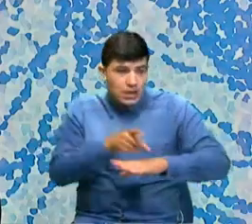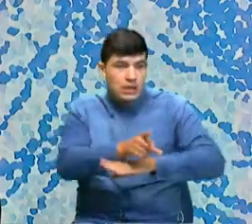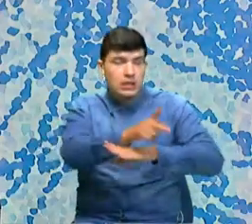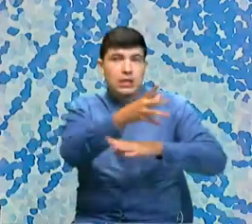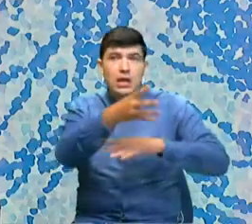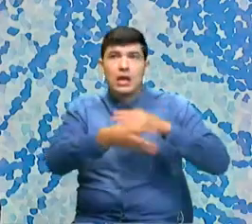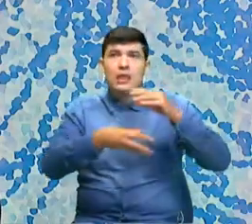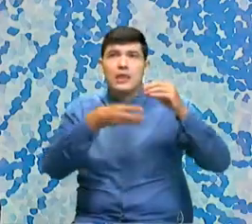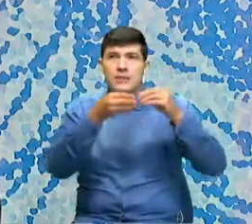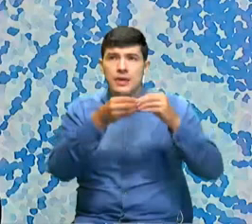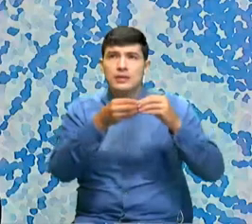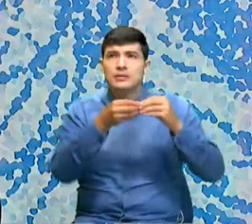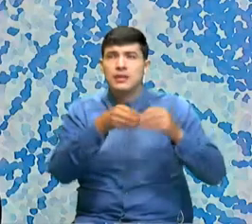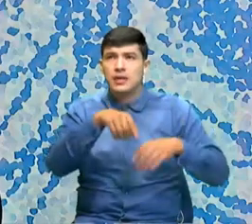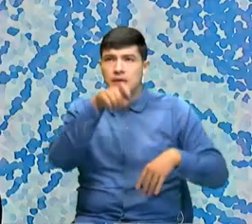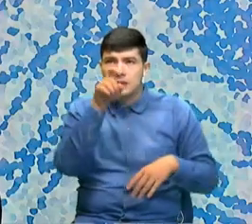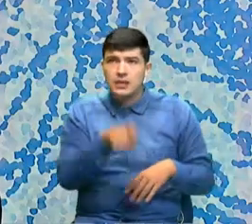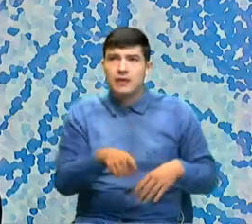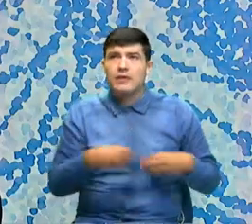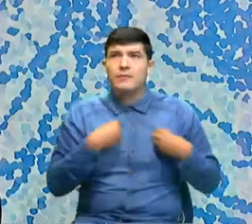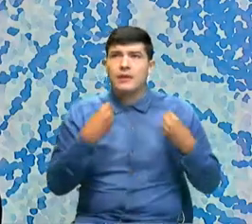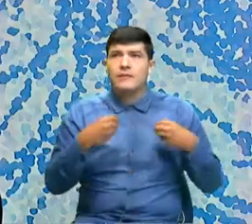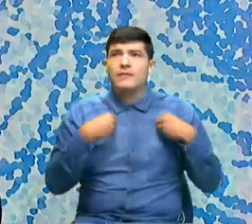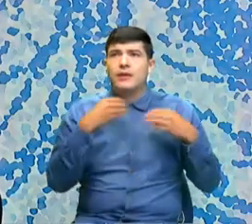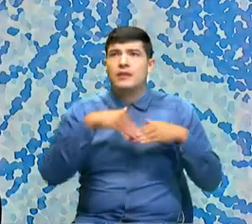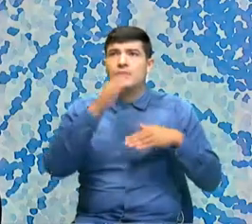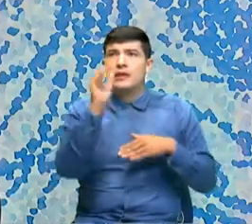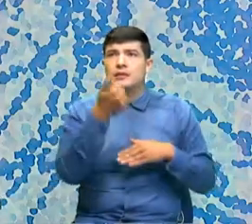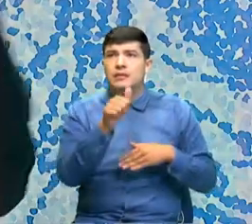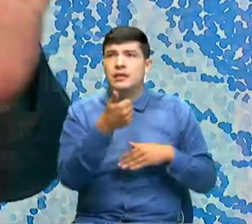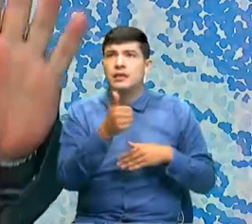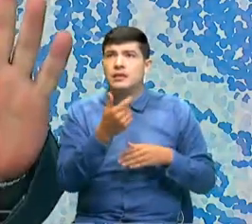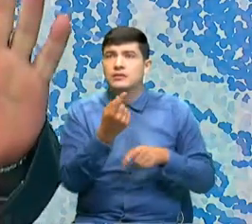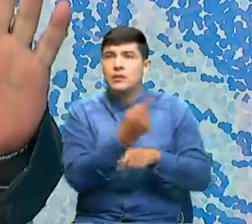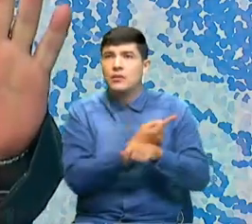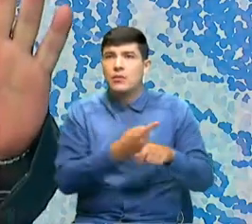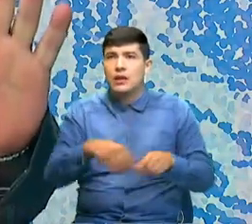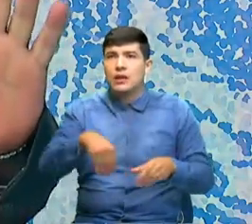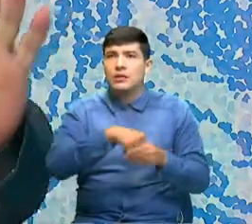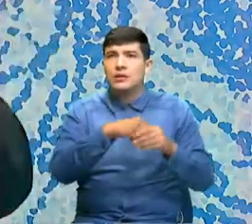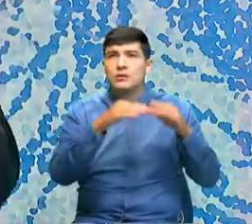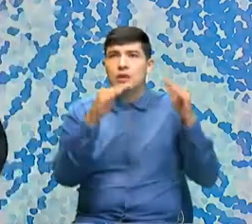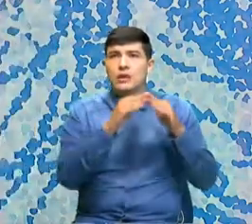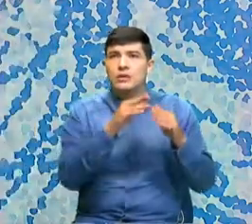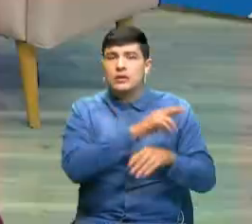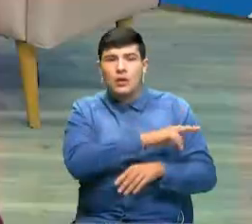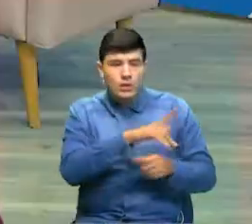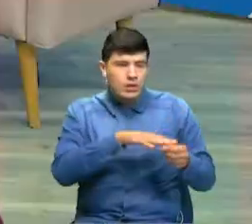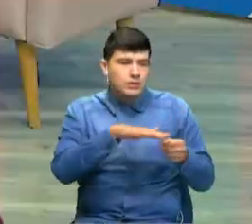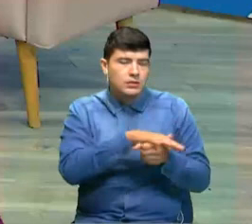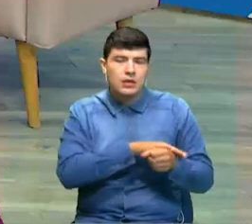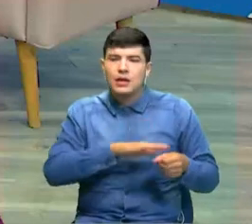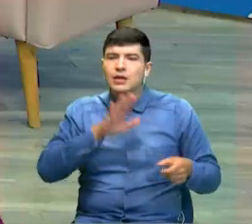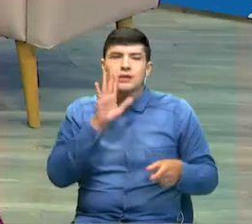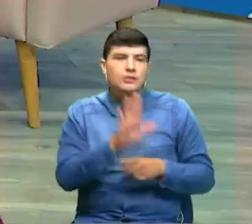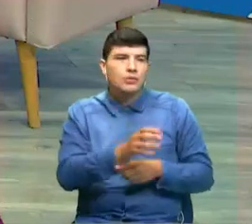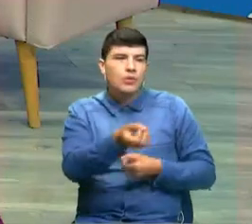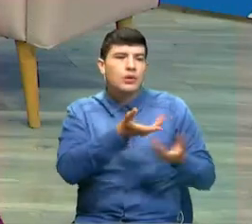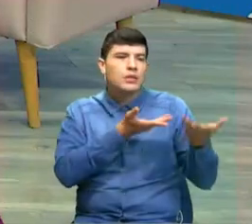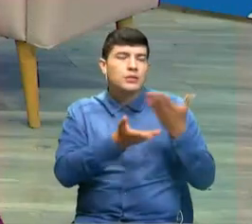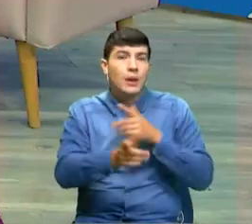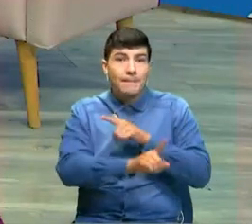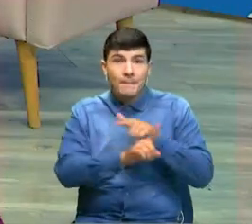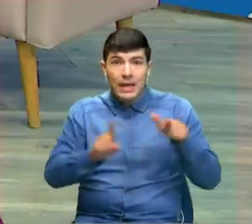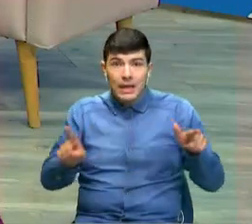eso tiene que vivir más de 10 horas en el apartamento, eso ya es otra situación. Son las condiciones. Son las condiciones. Okay. Pero